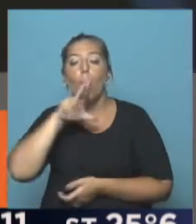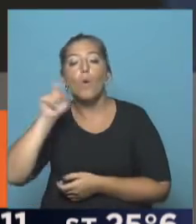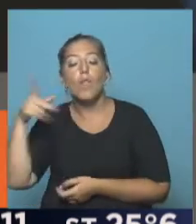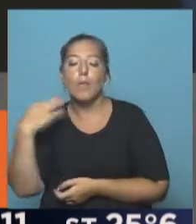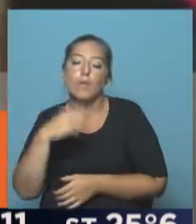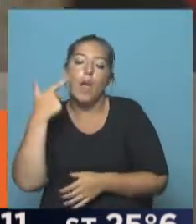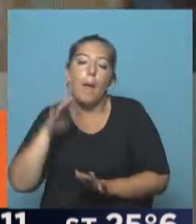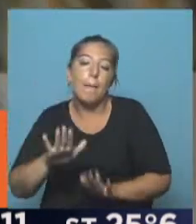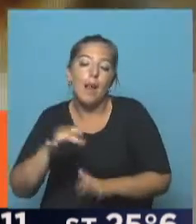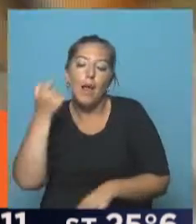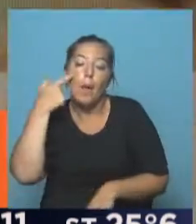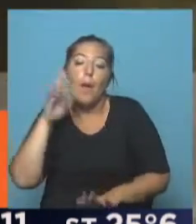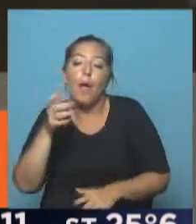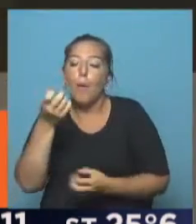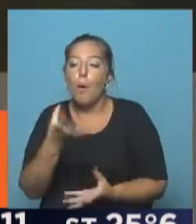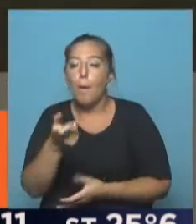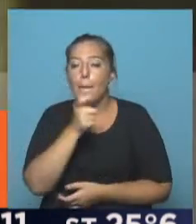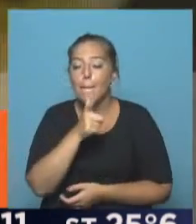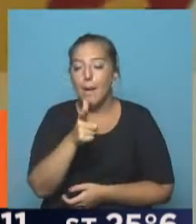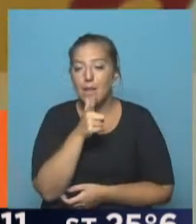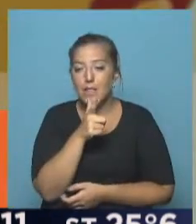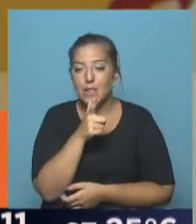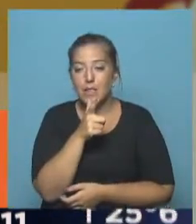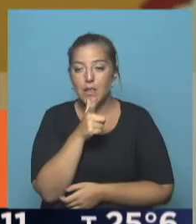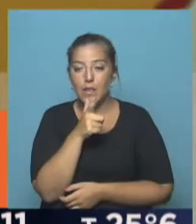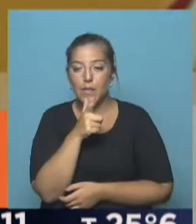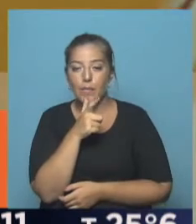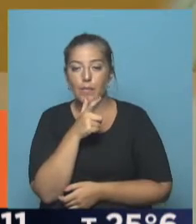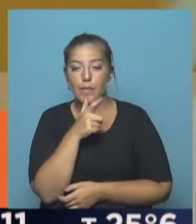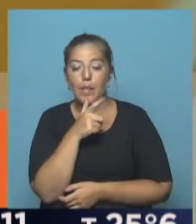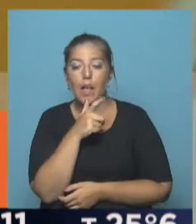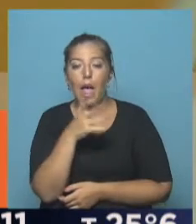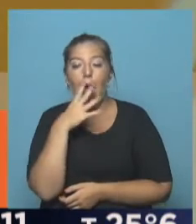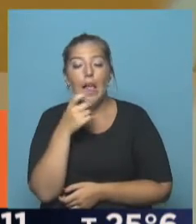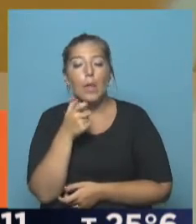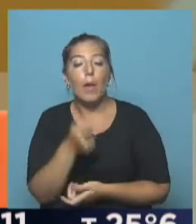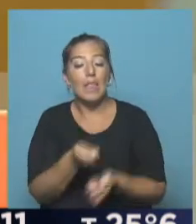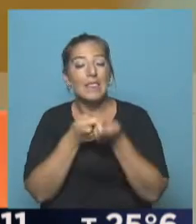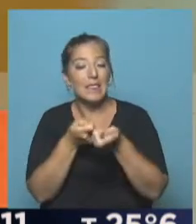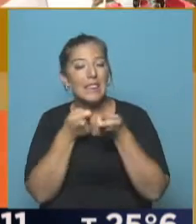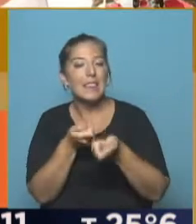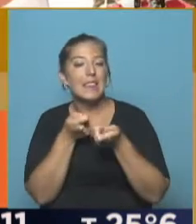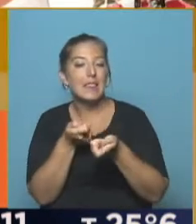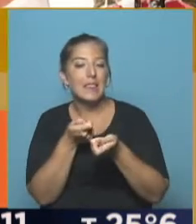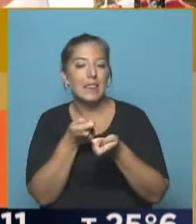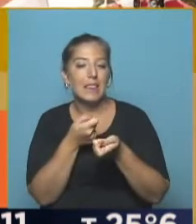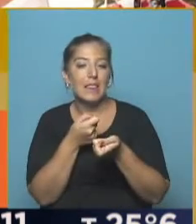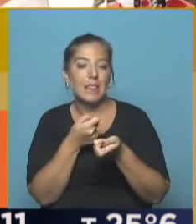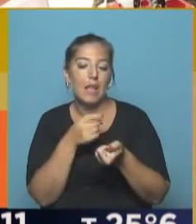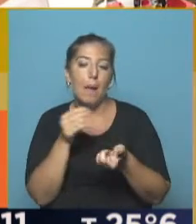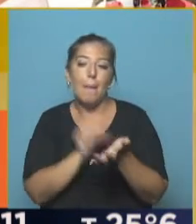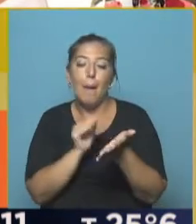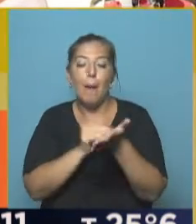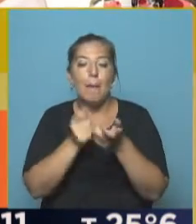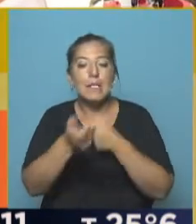que esperar y ver, porque me parece que hay un hilo que se está tirando y cuando uno más tira, más hilo tiene, de manera